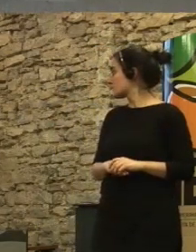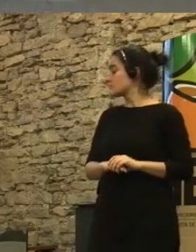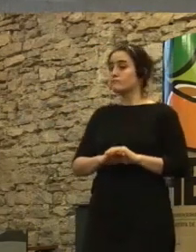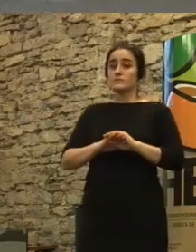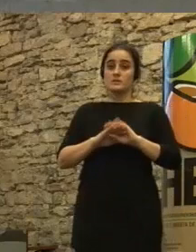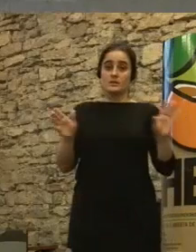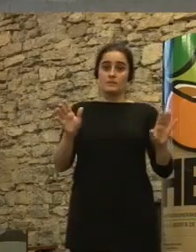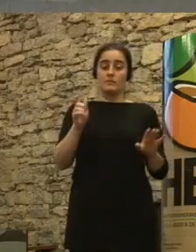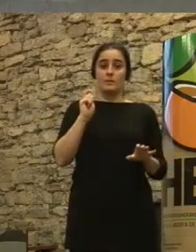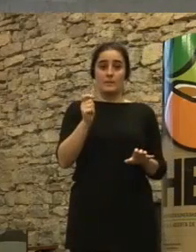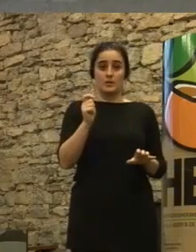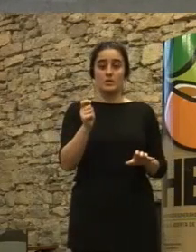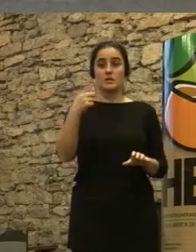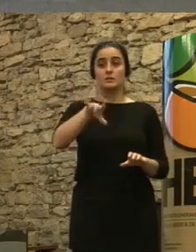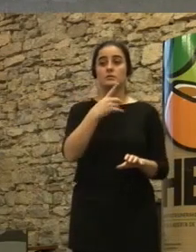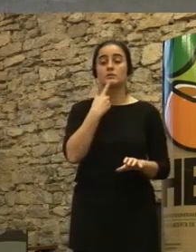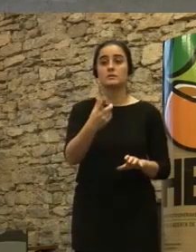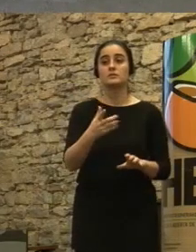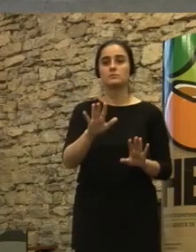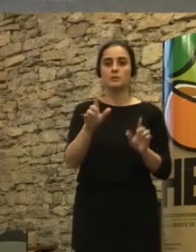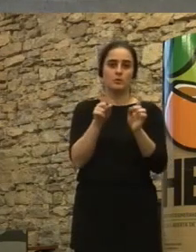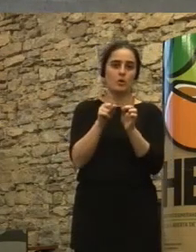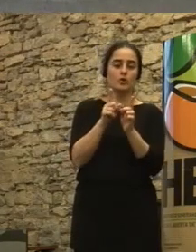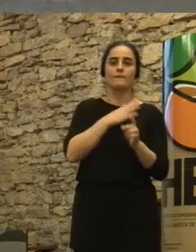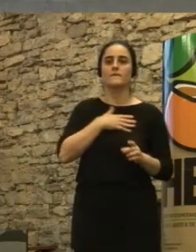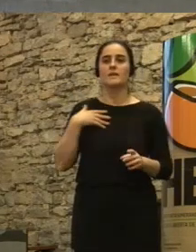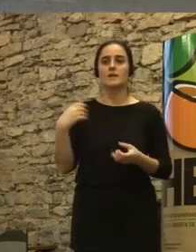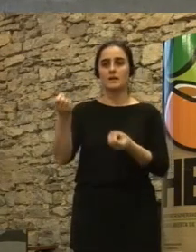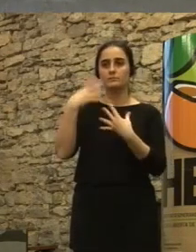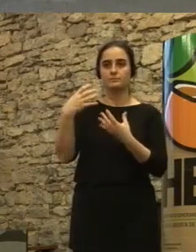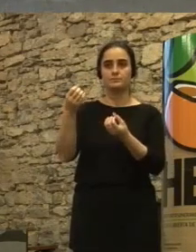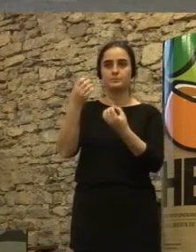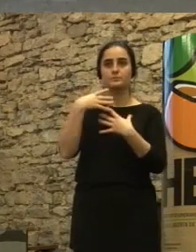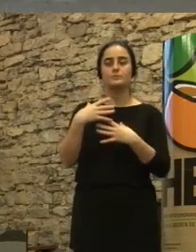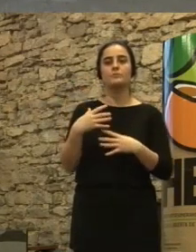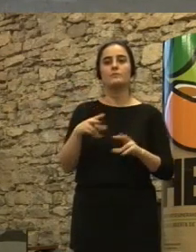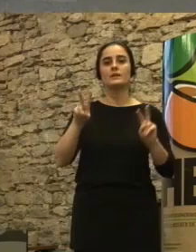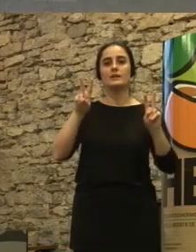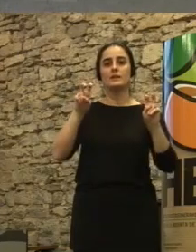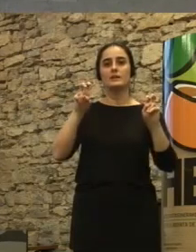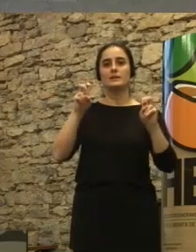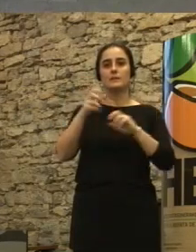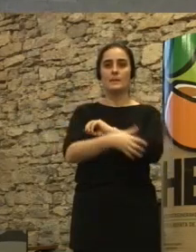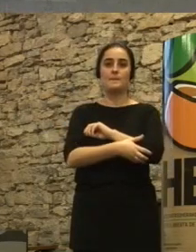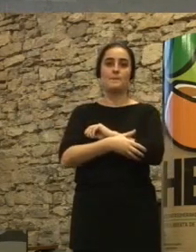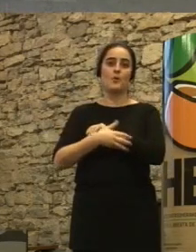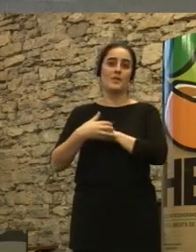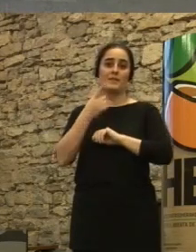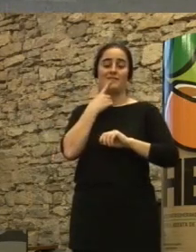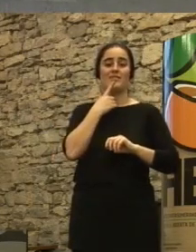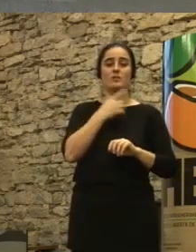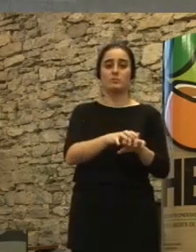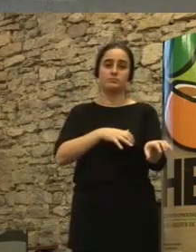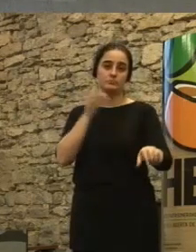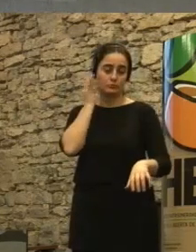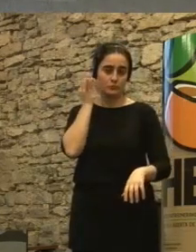Pues a los pensionistas lo habéis mencionado, pero bueno, brevemente sí que quería que nos detuviéramos en la feminización de la pobreza cuando habláis precisamente